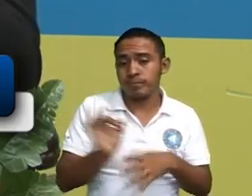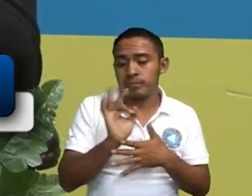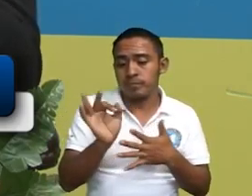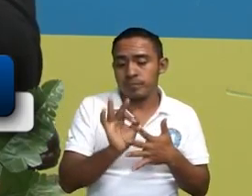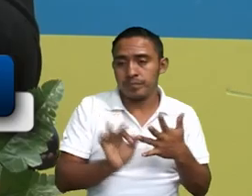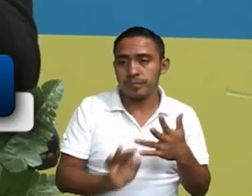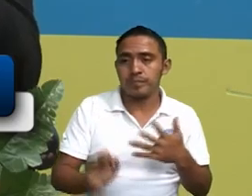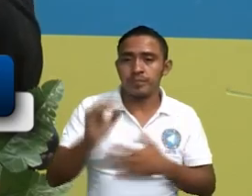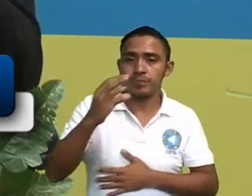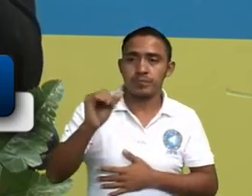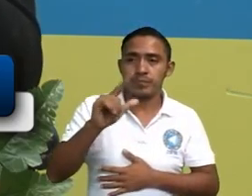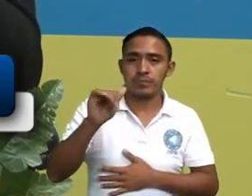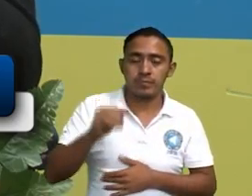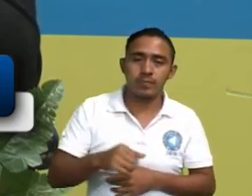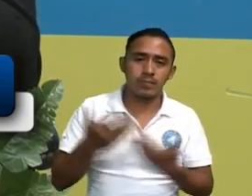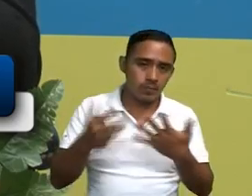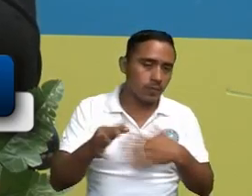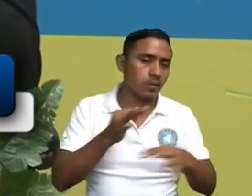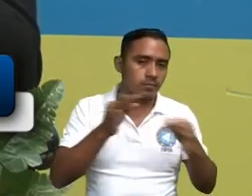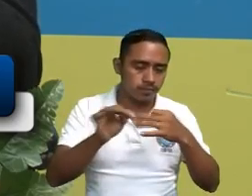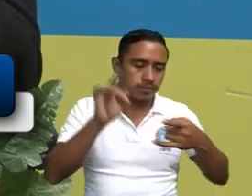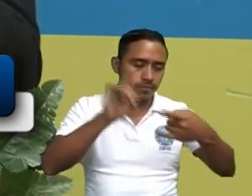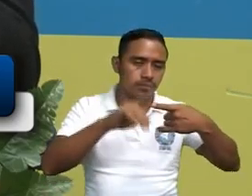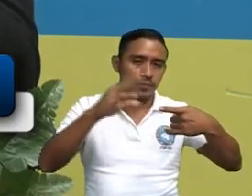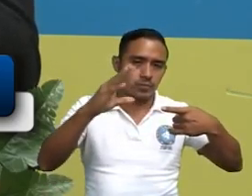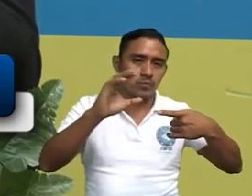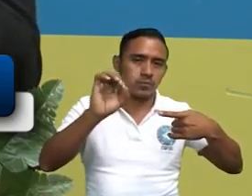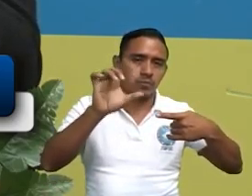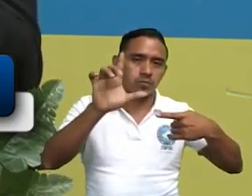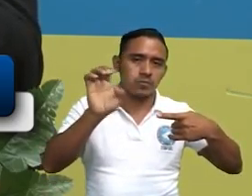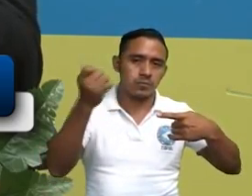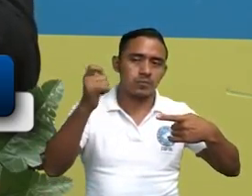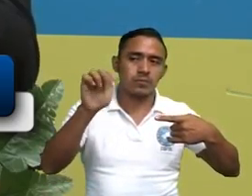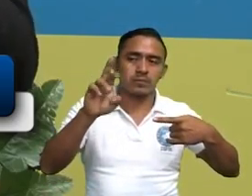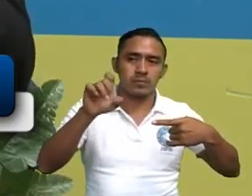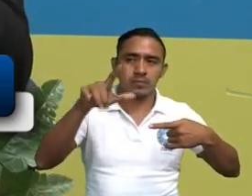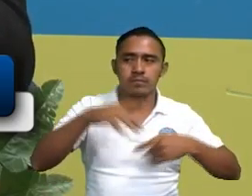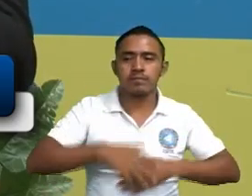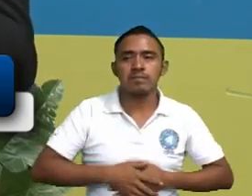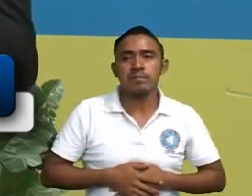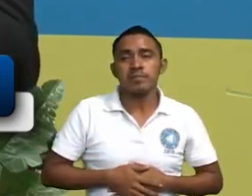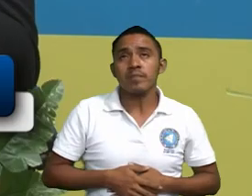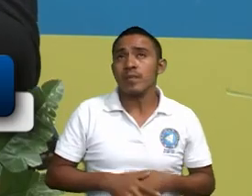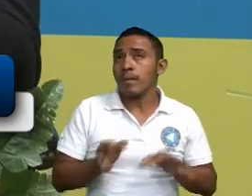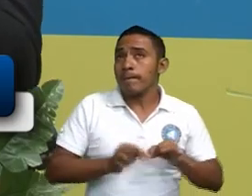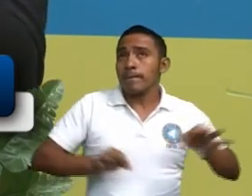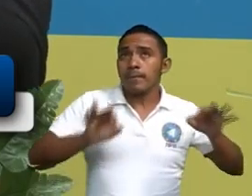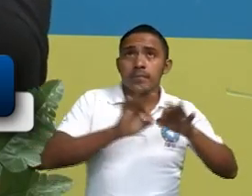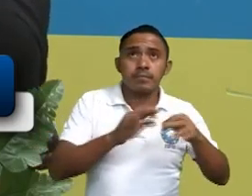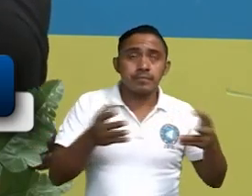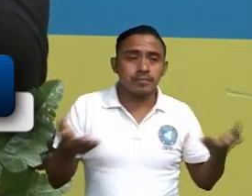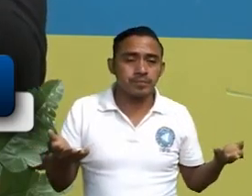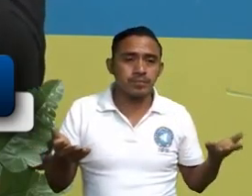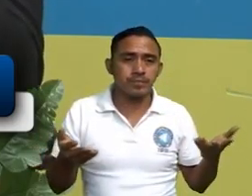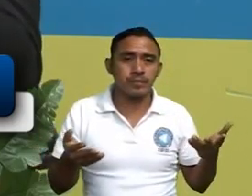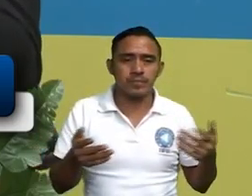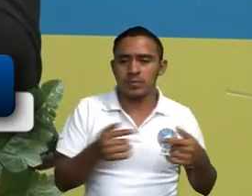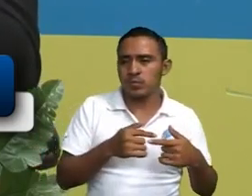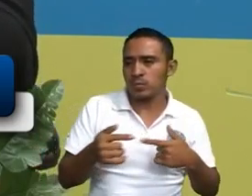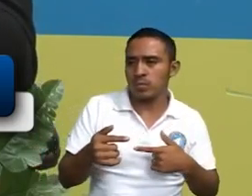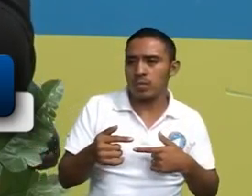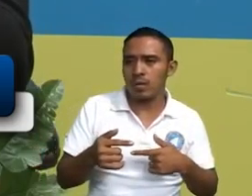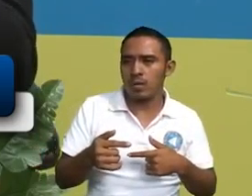cálculos. Los más frecuentes son los cálculos de colesterol. Algo importante es que ves que de repente hay un boom de medicina y que te